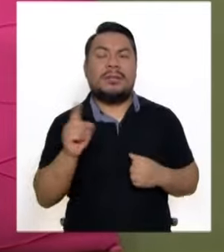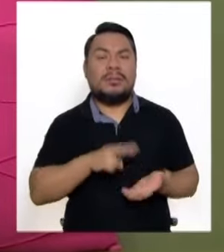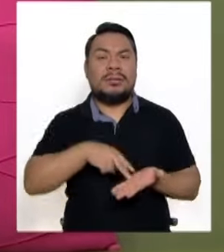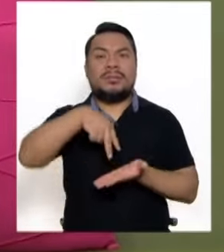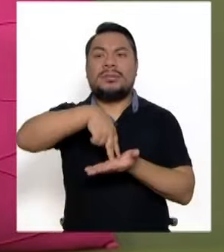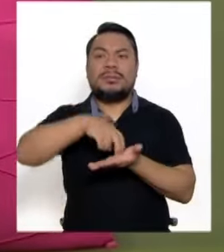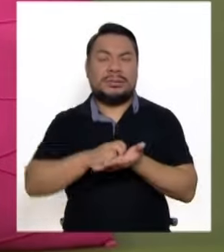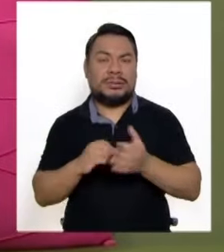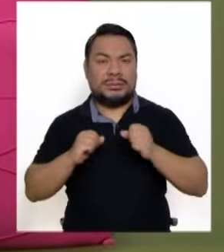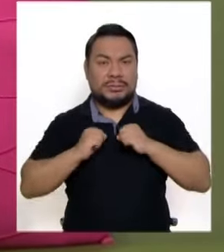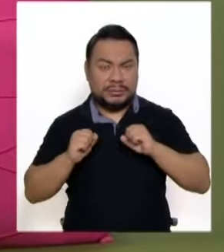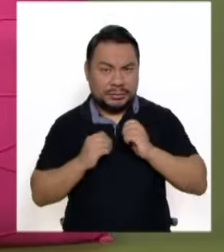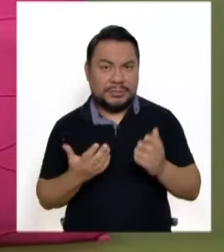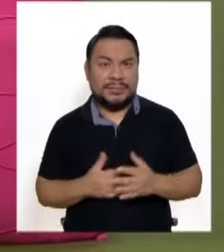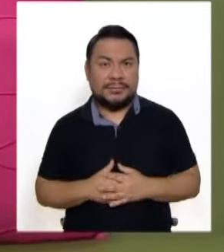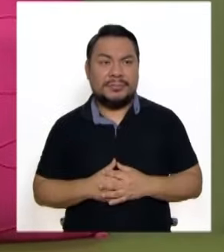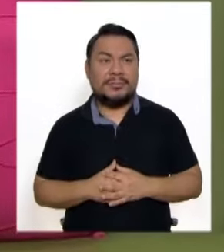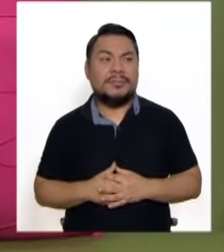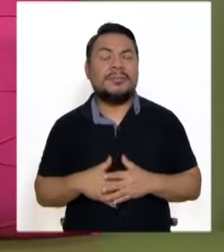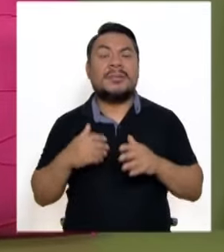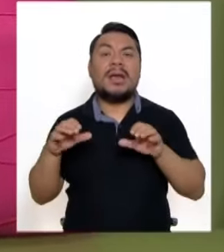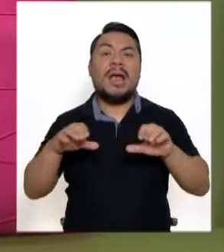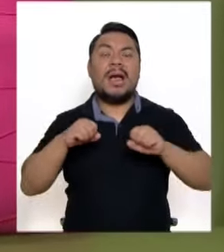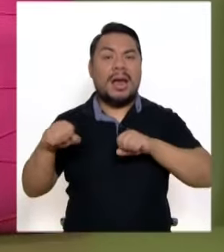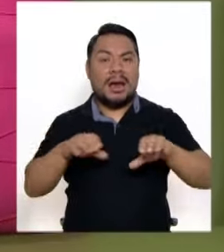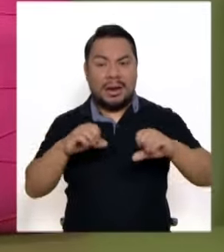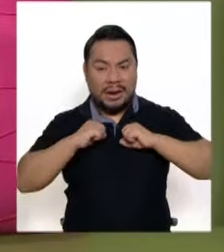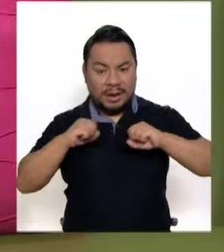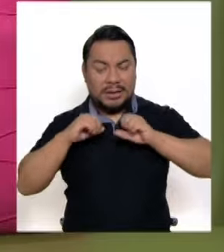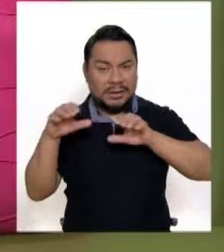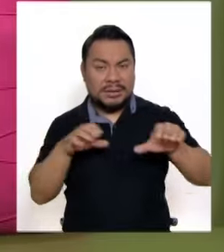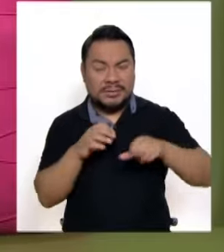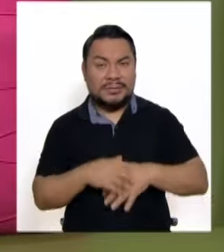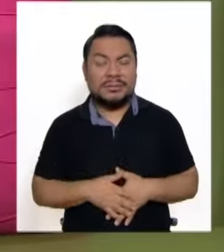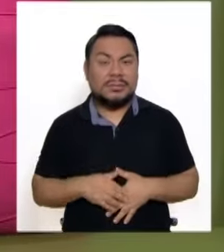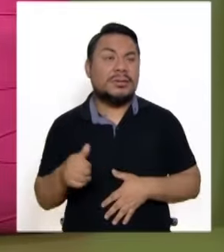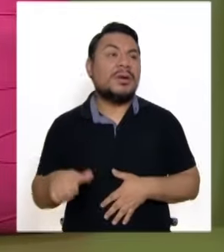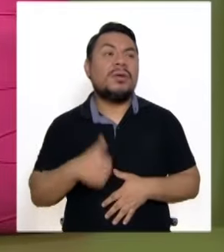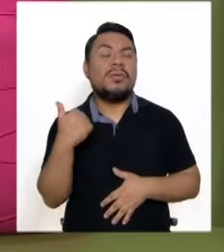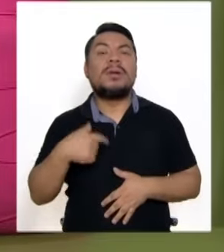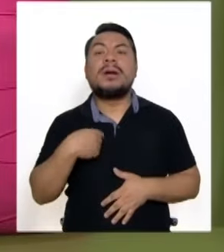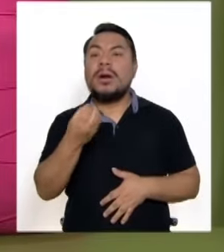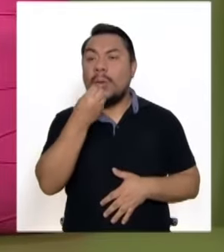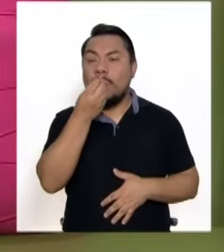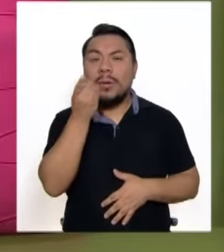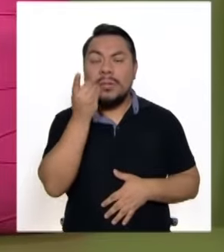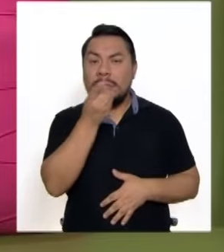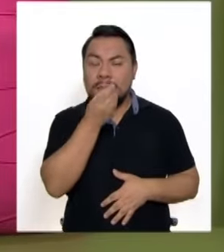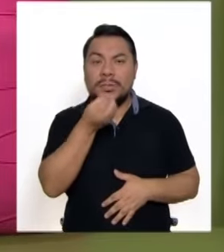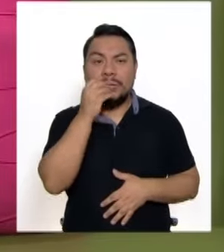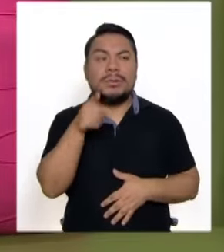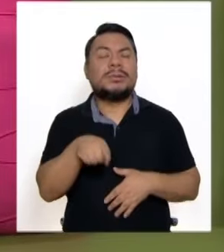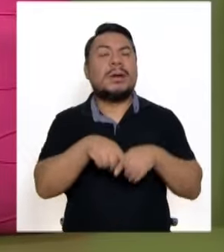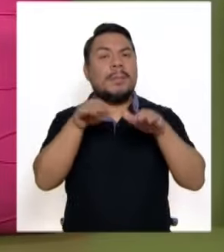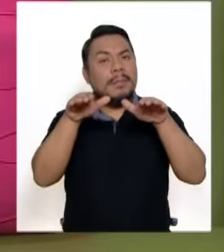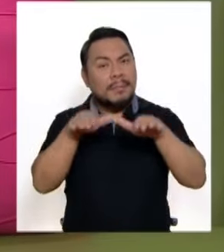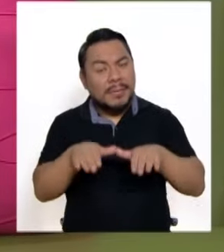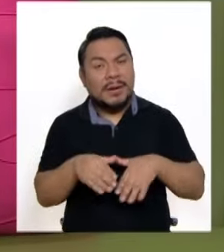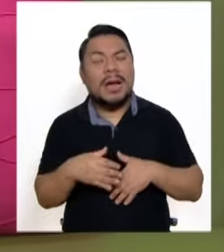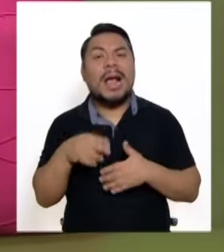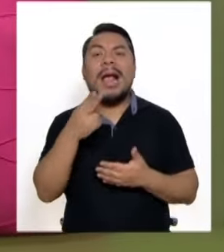bajar escaleras. Tener actividad, doctor. La actividad física. Lo otro, una dieta que sea adecuada, bajar la cantidad